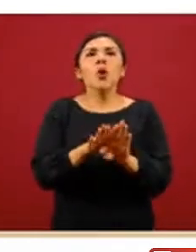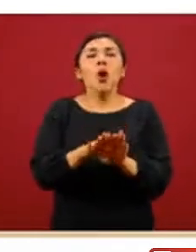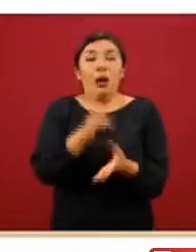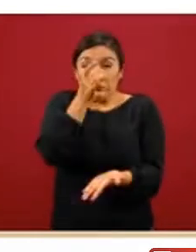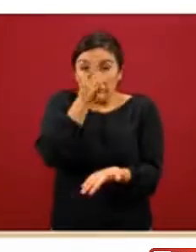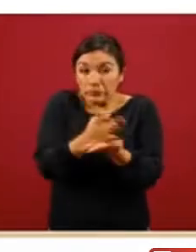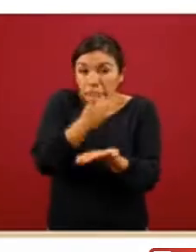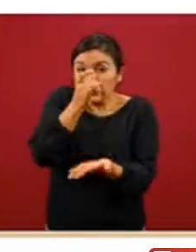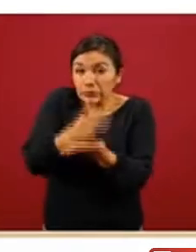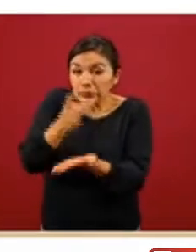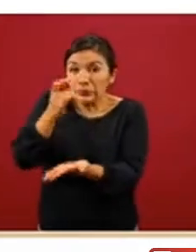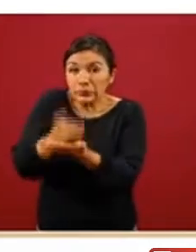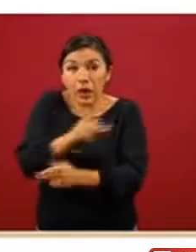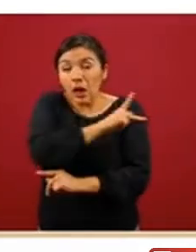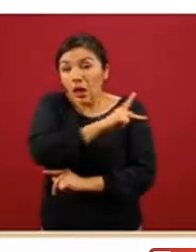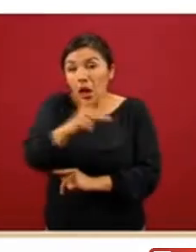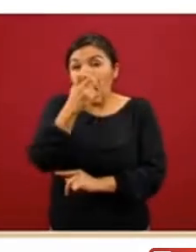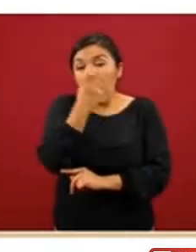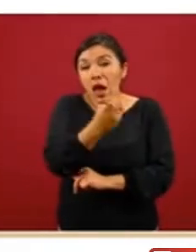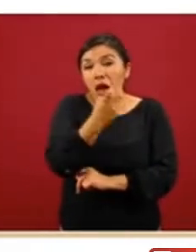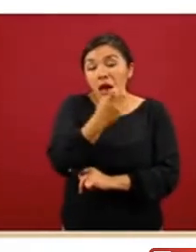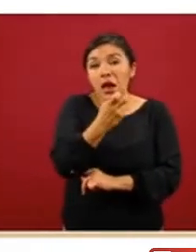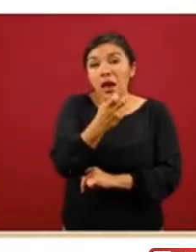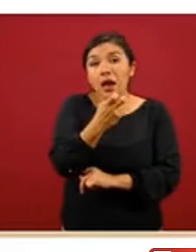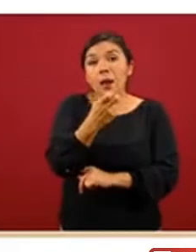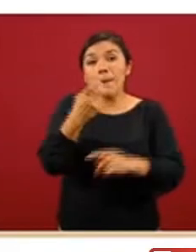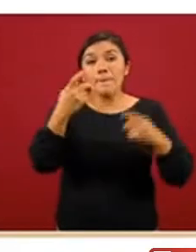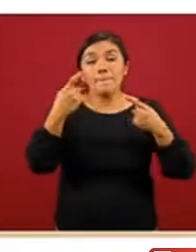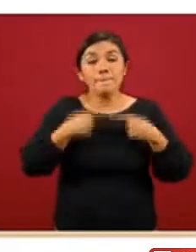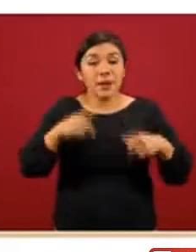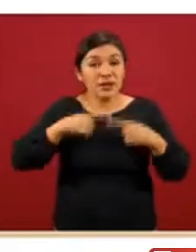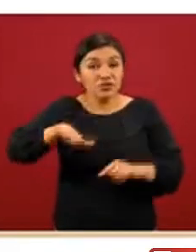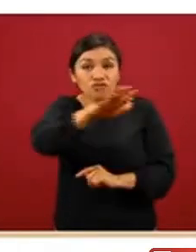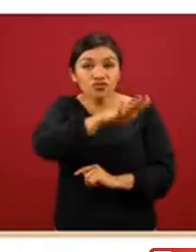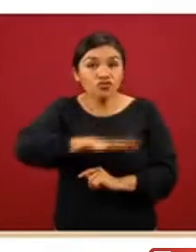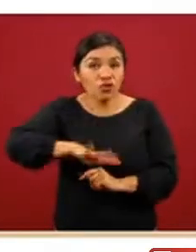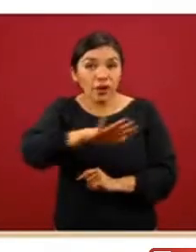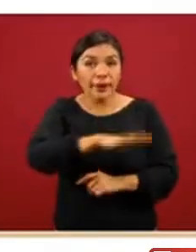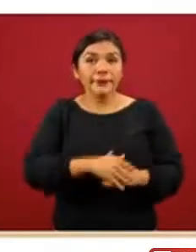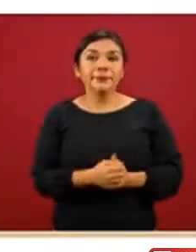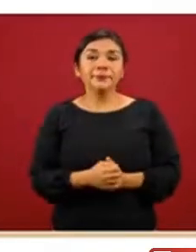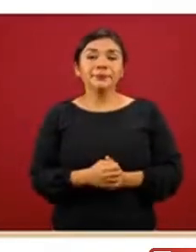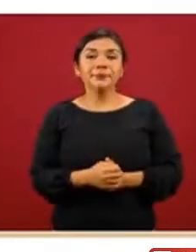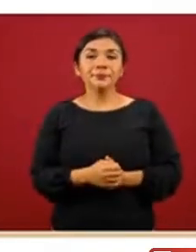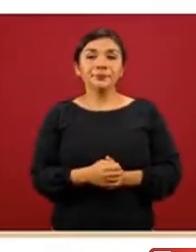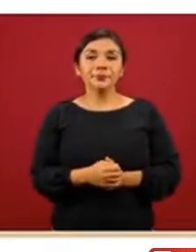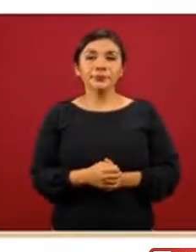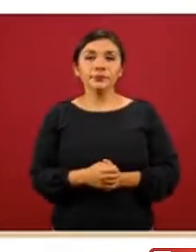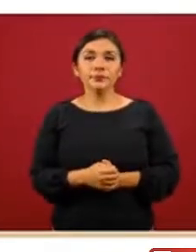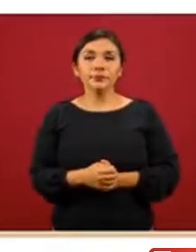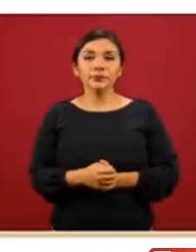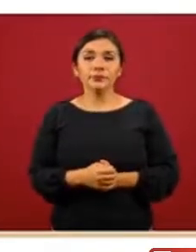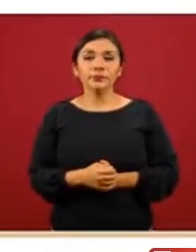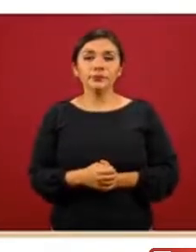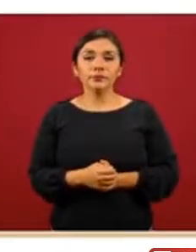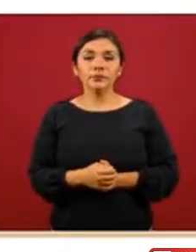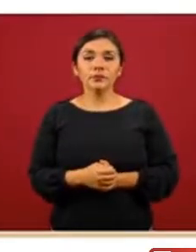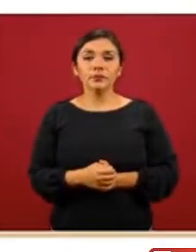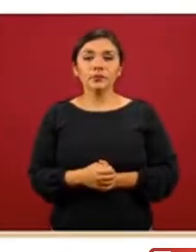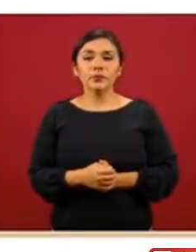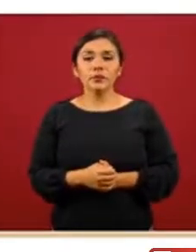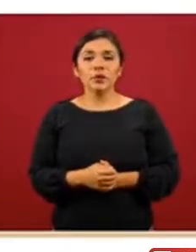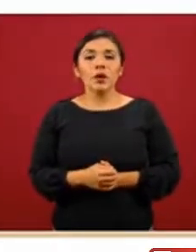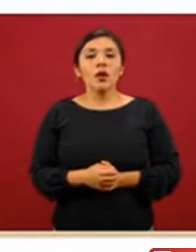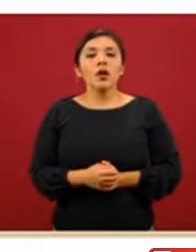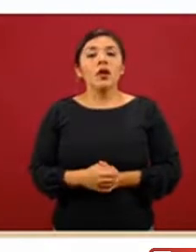detectar a este tipo de población. Las siguientes son los virus viables. Una vez que